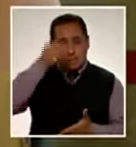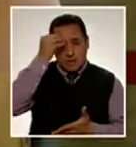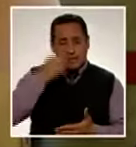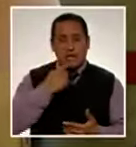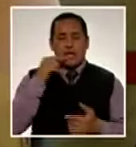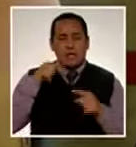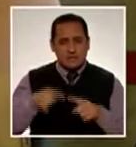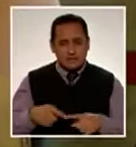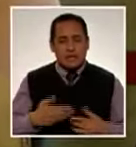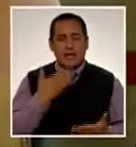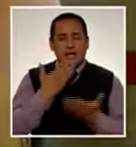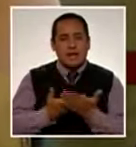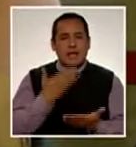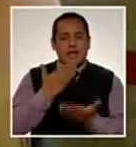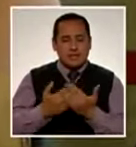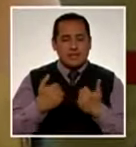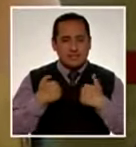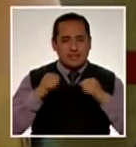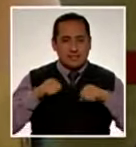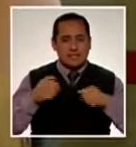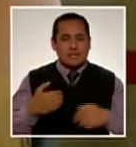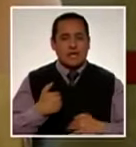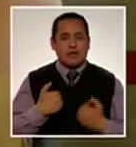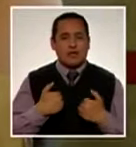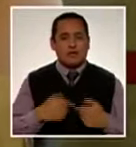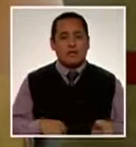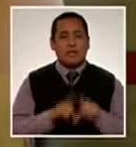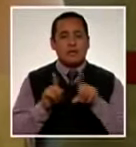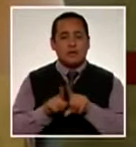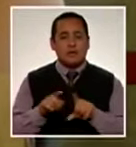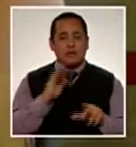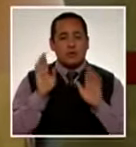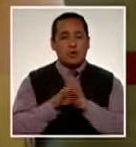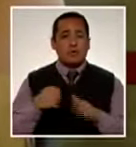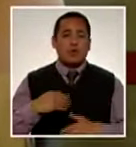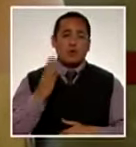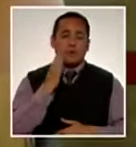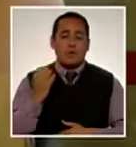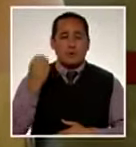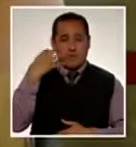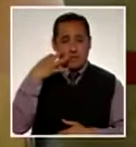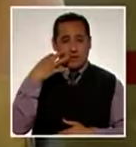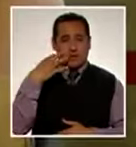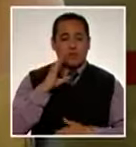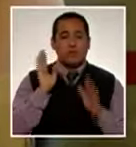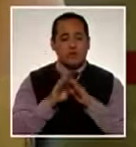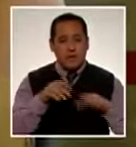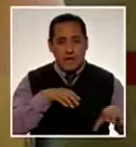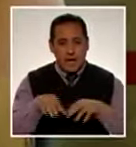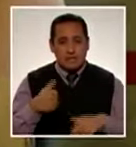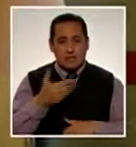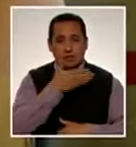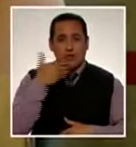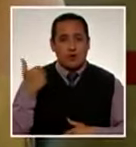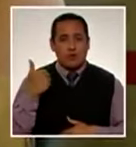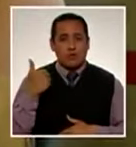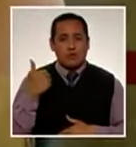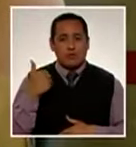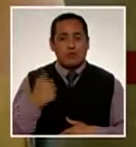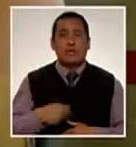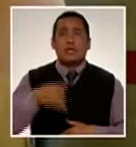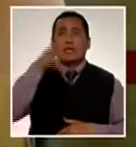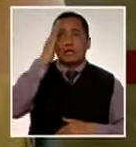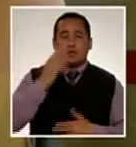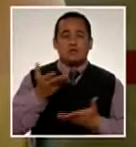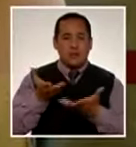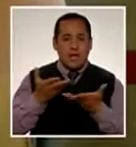have. Aprendí a estar agradecido por lo que sí tengo. And as my mom told me, y como mi mamá me dijo, do your best, haz lo mejor and